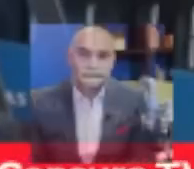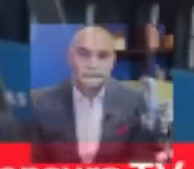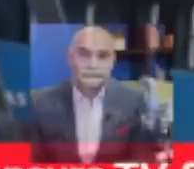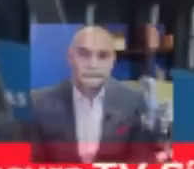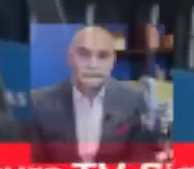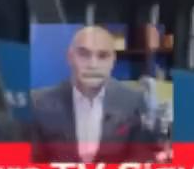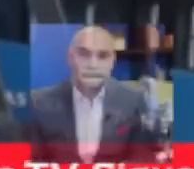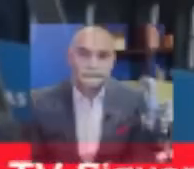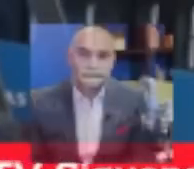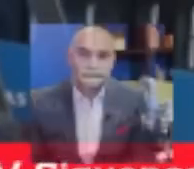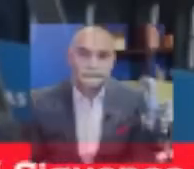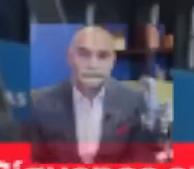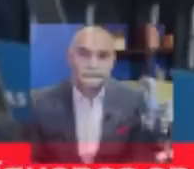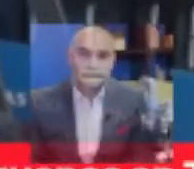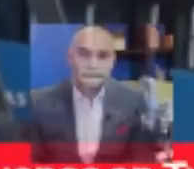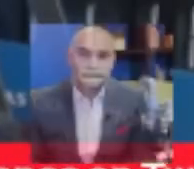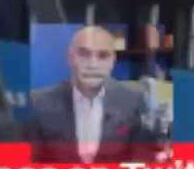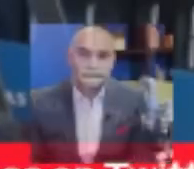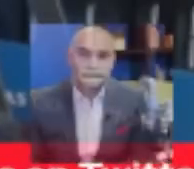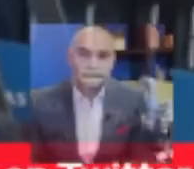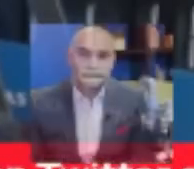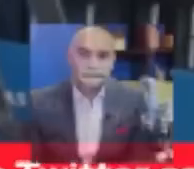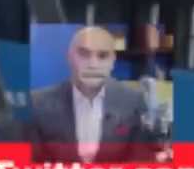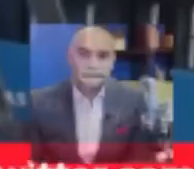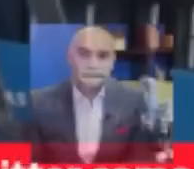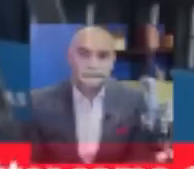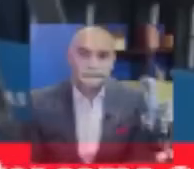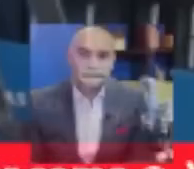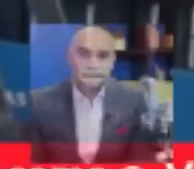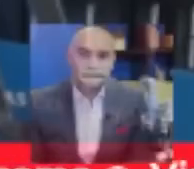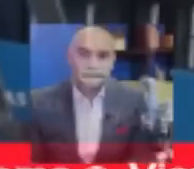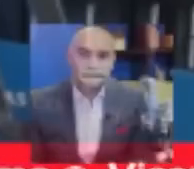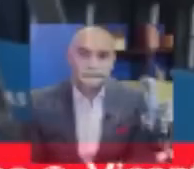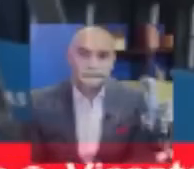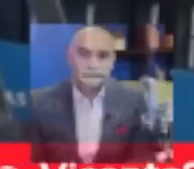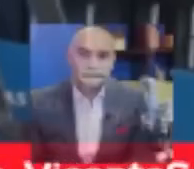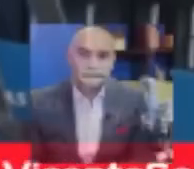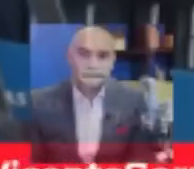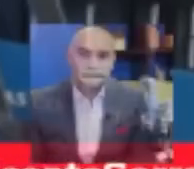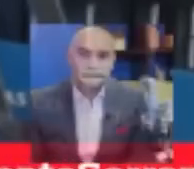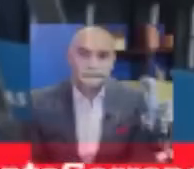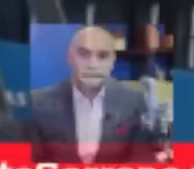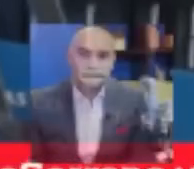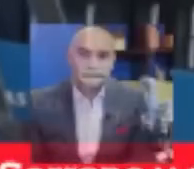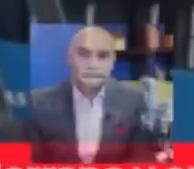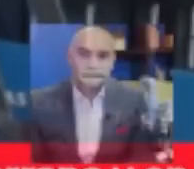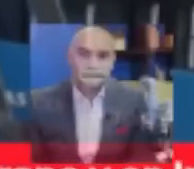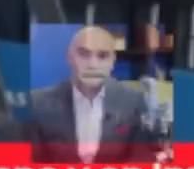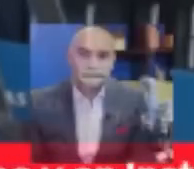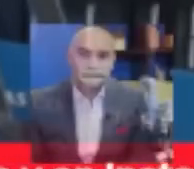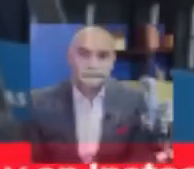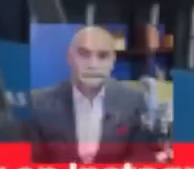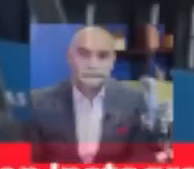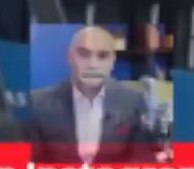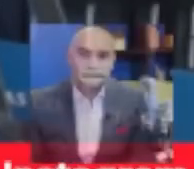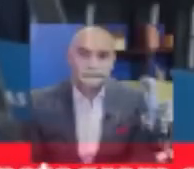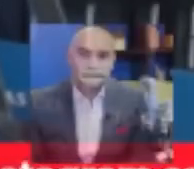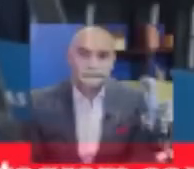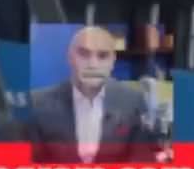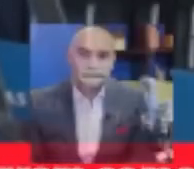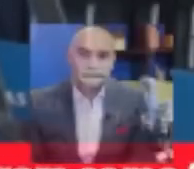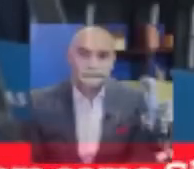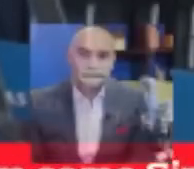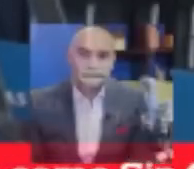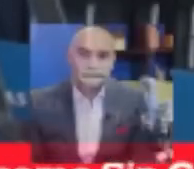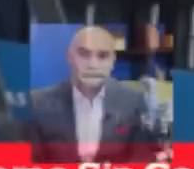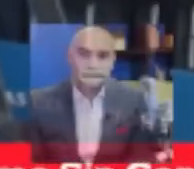política exterior qué tiene que ver Entonces el análisis que hace Jazmín Esquivel puntual